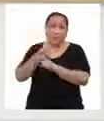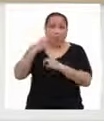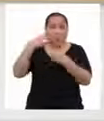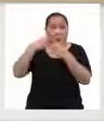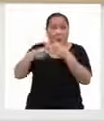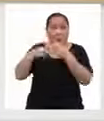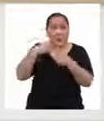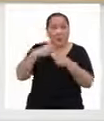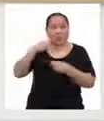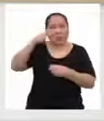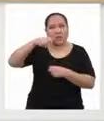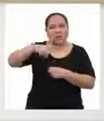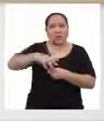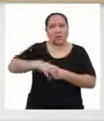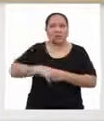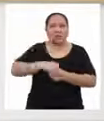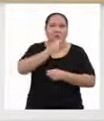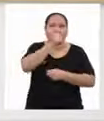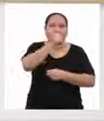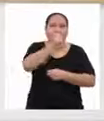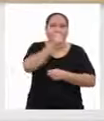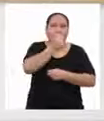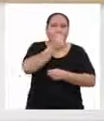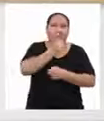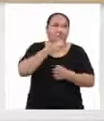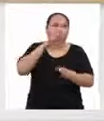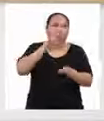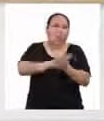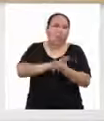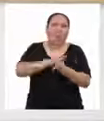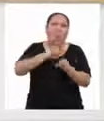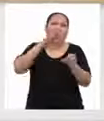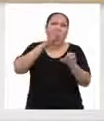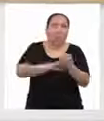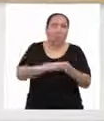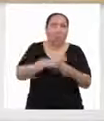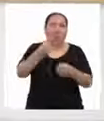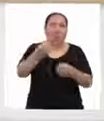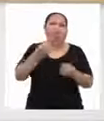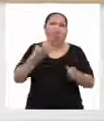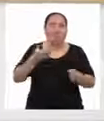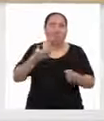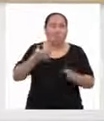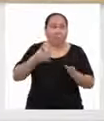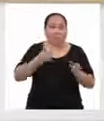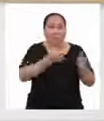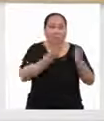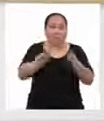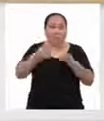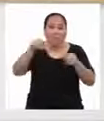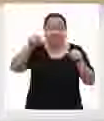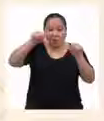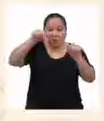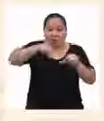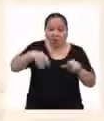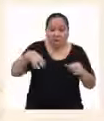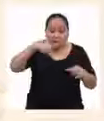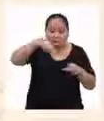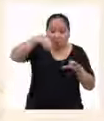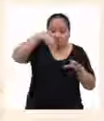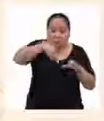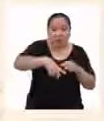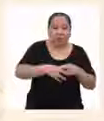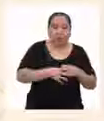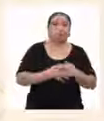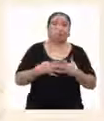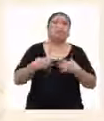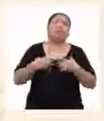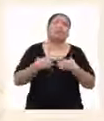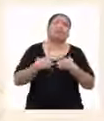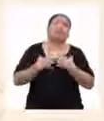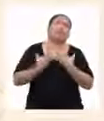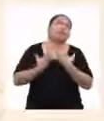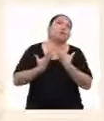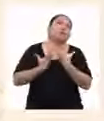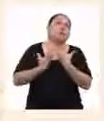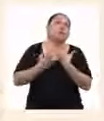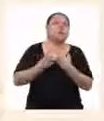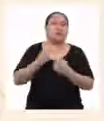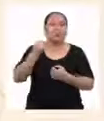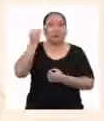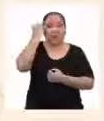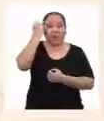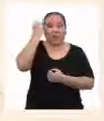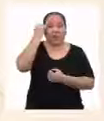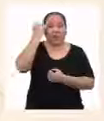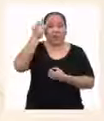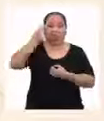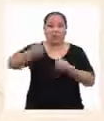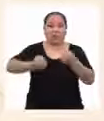tienen que resistir los bocinazos y algunas pistas en mal estado. Imagínate. Claro, y si se trata de un chofer de